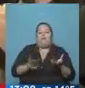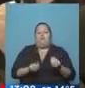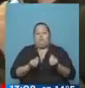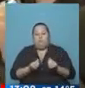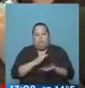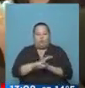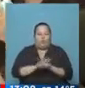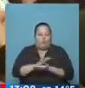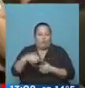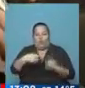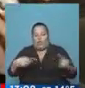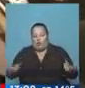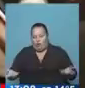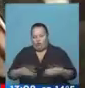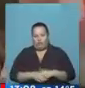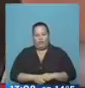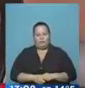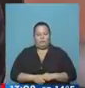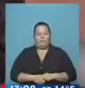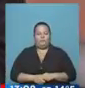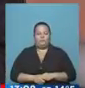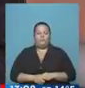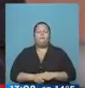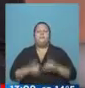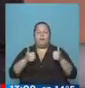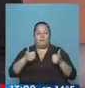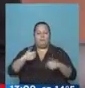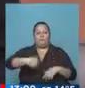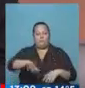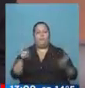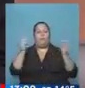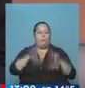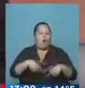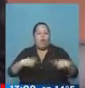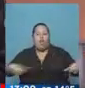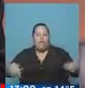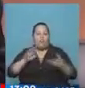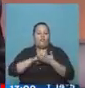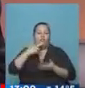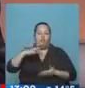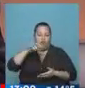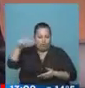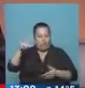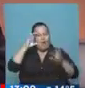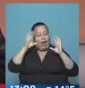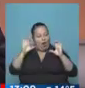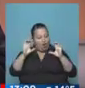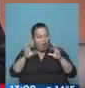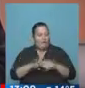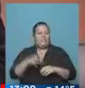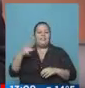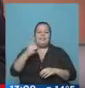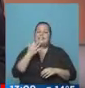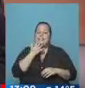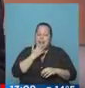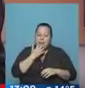arreglamos el resto de las cosas bien enseguida volvemos ante cualquier novedad a 11 recuerden que el tren